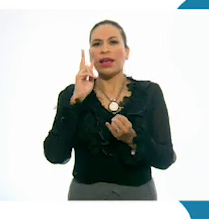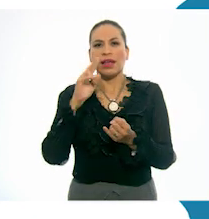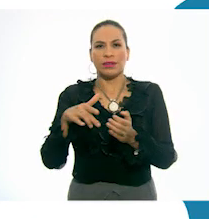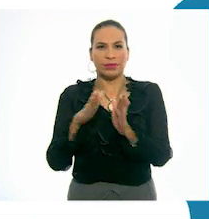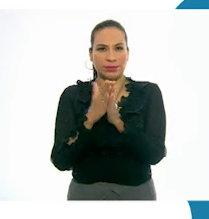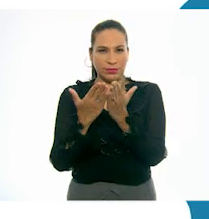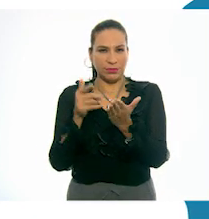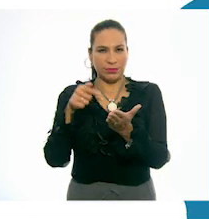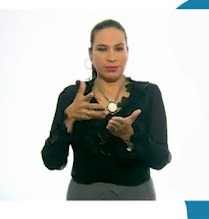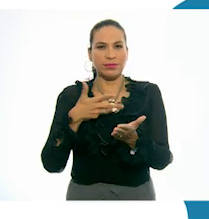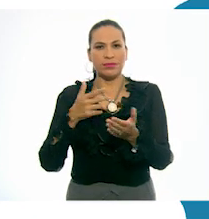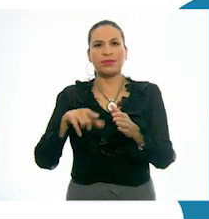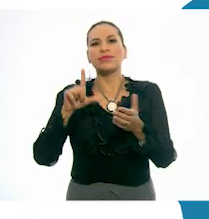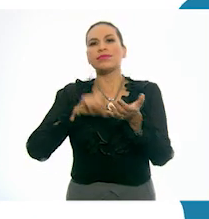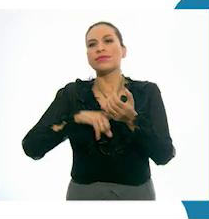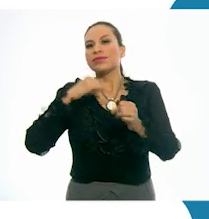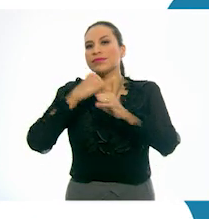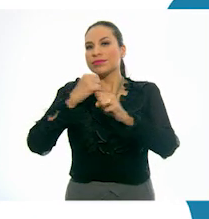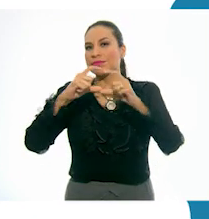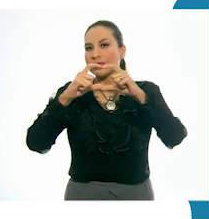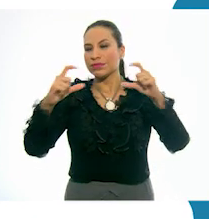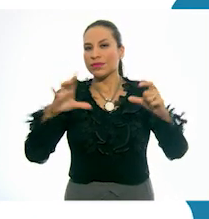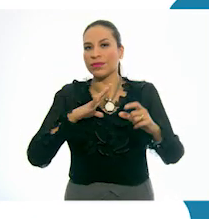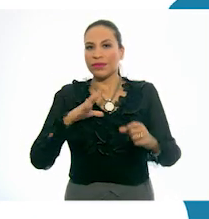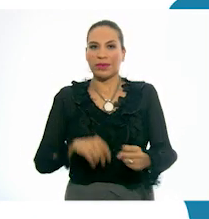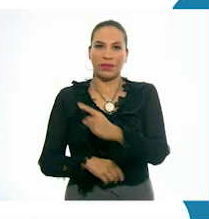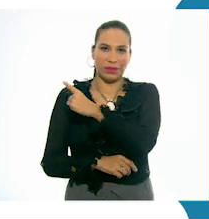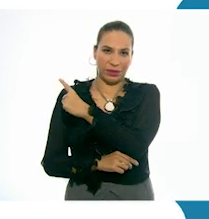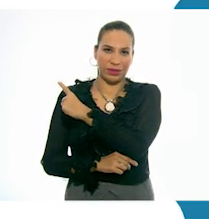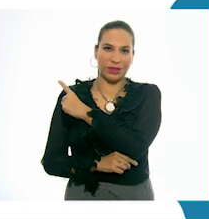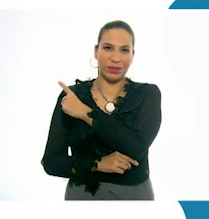los libros de texto en la página